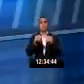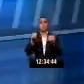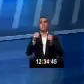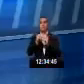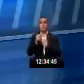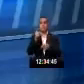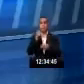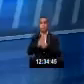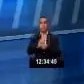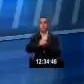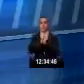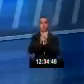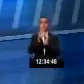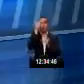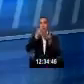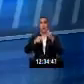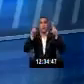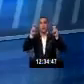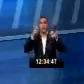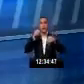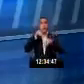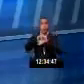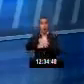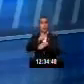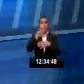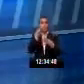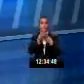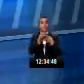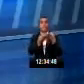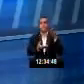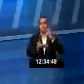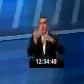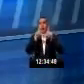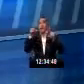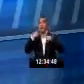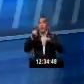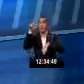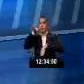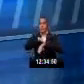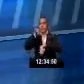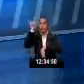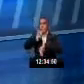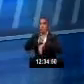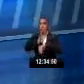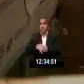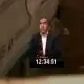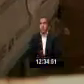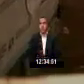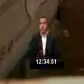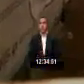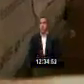medidas sustitutivas por el presunto delito de tráfico de influencias que la Fiscalía investiga.